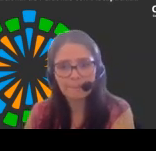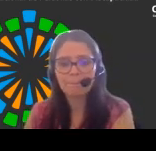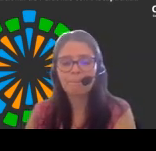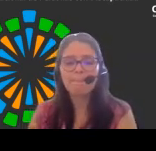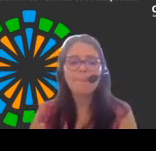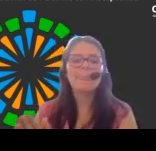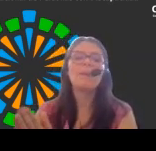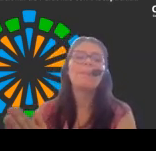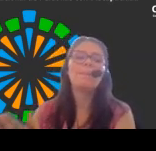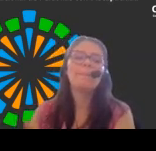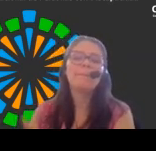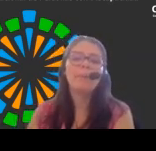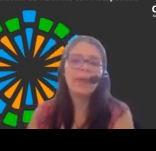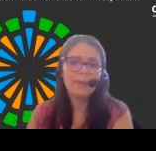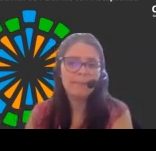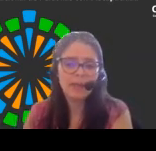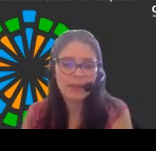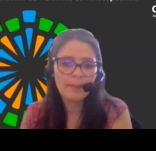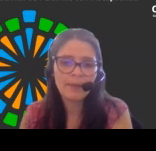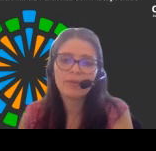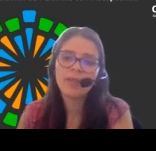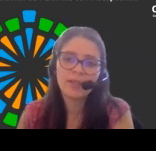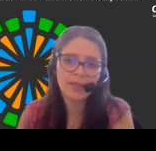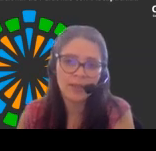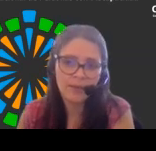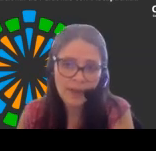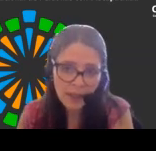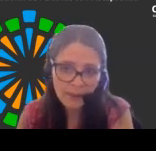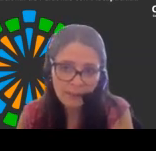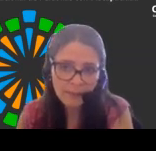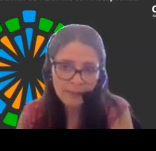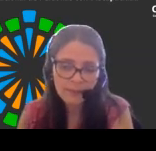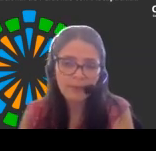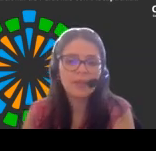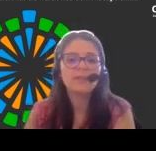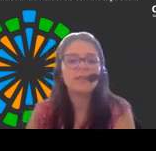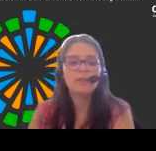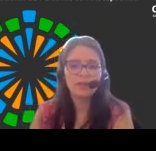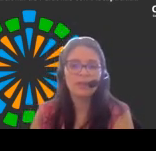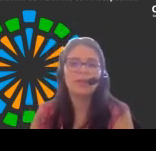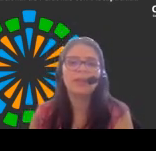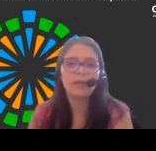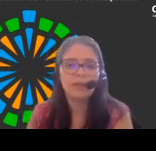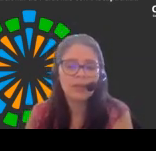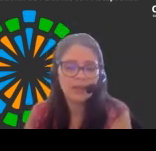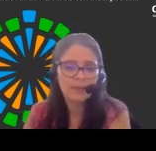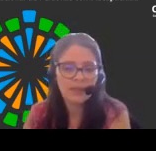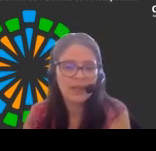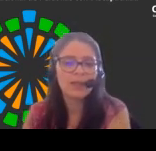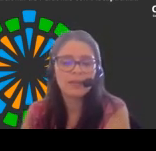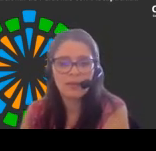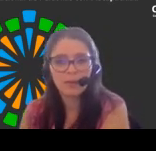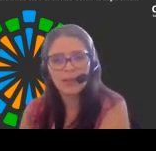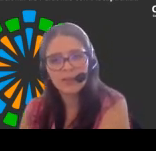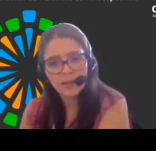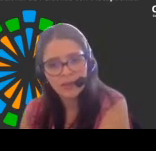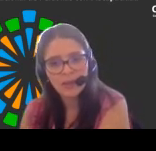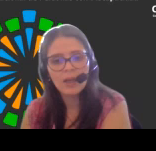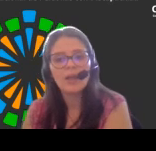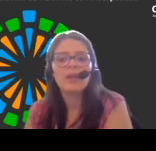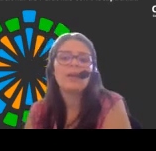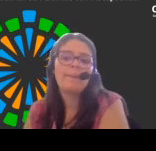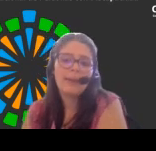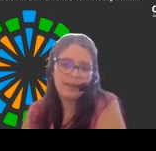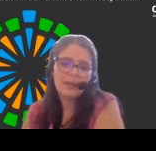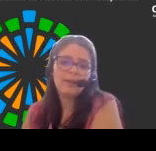privada pueden pedir a la persona que se certifique verdad Si considera que tiene una discapacidad y así lo quiere